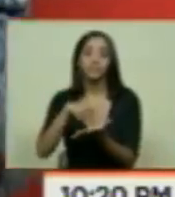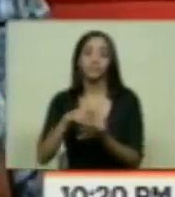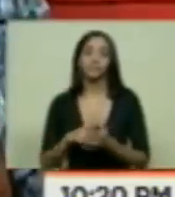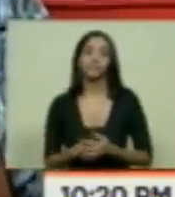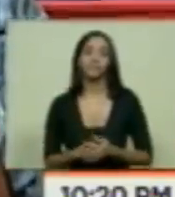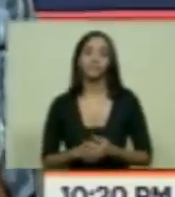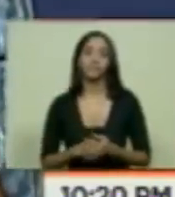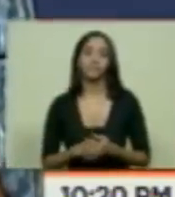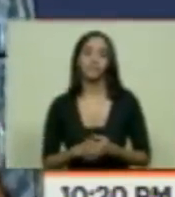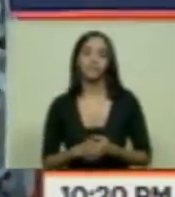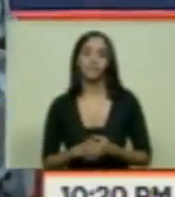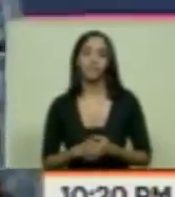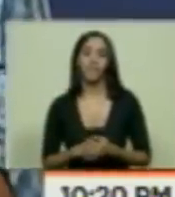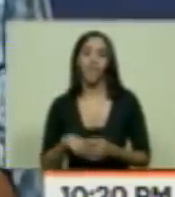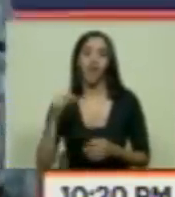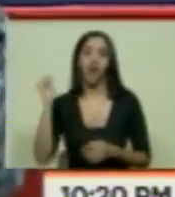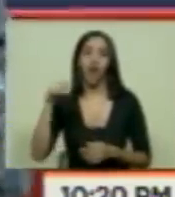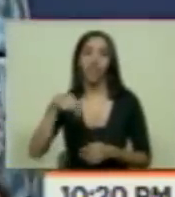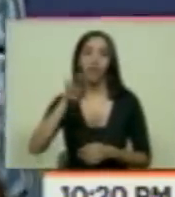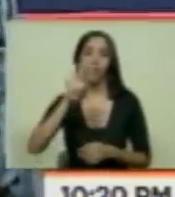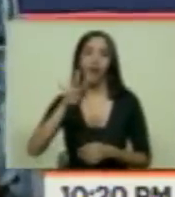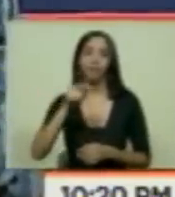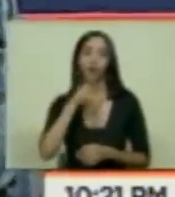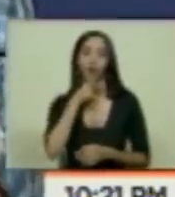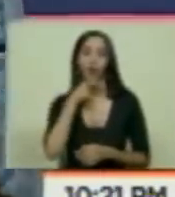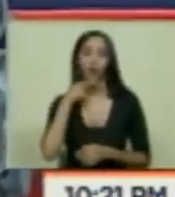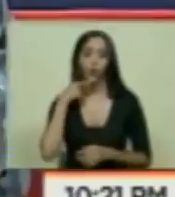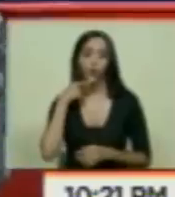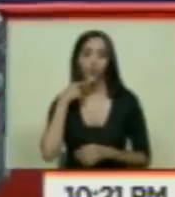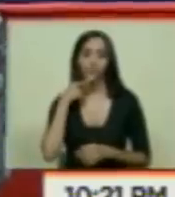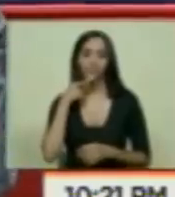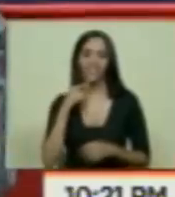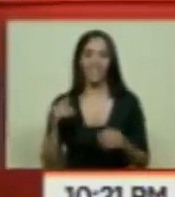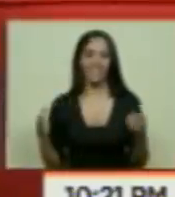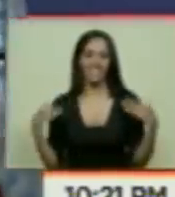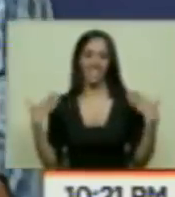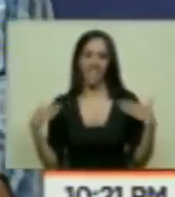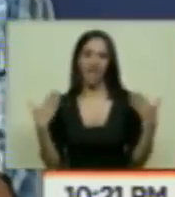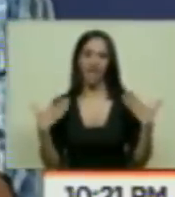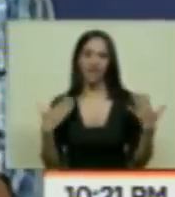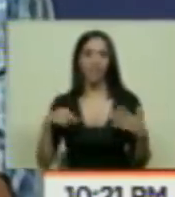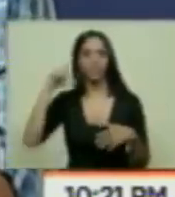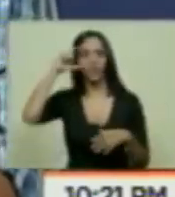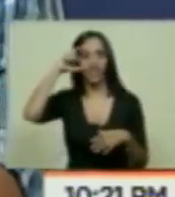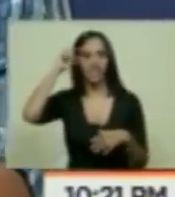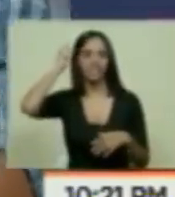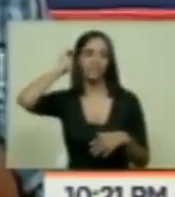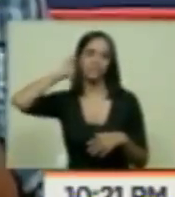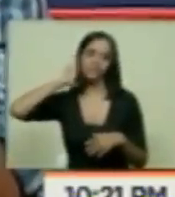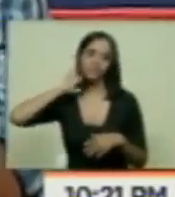hoy 4 de octubre, celebrando el día de Orula.